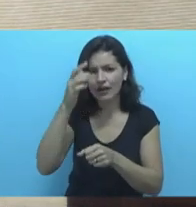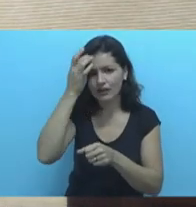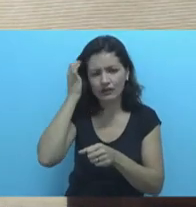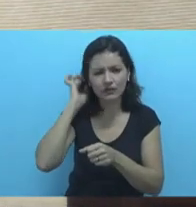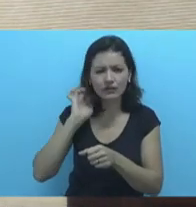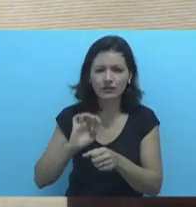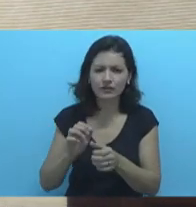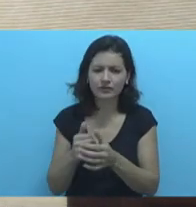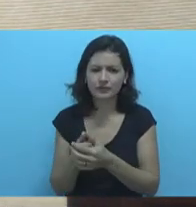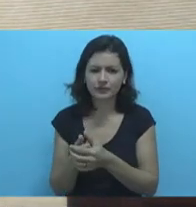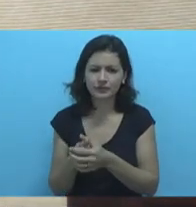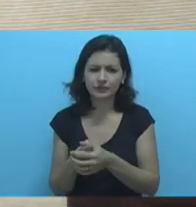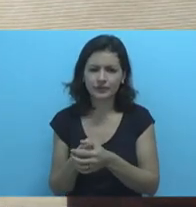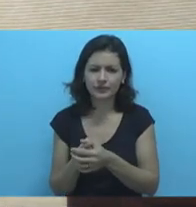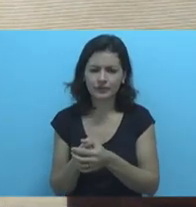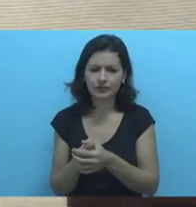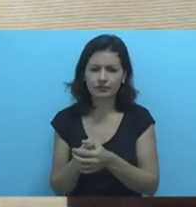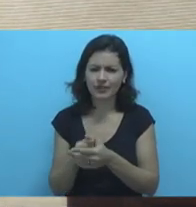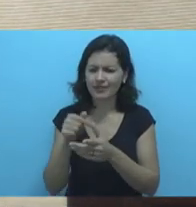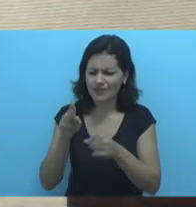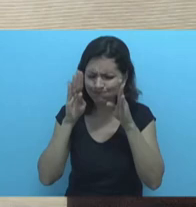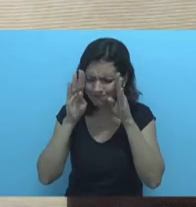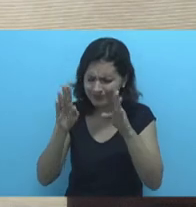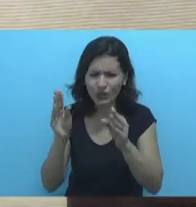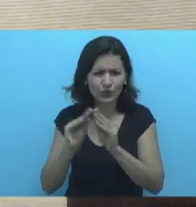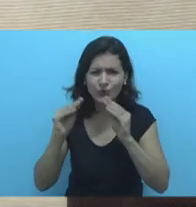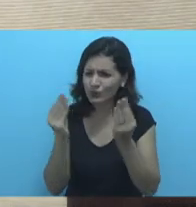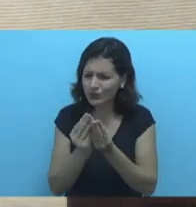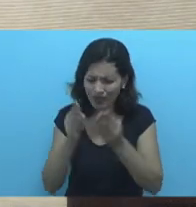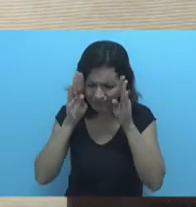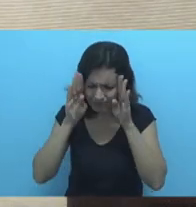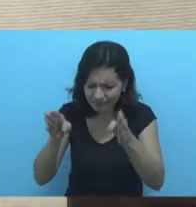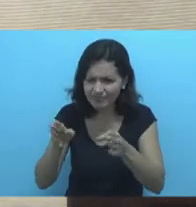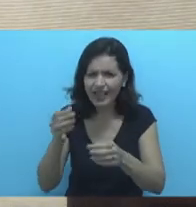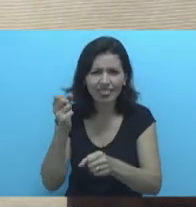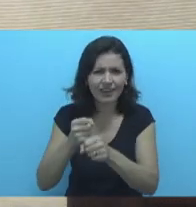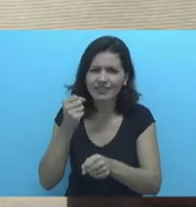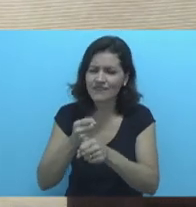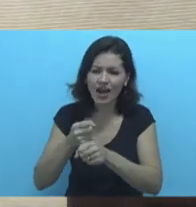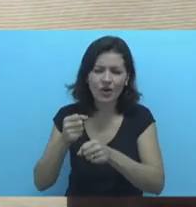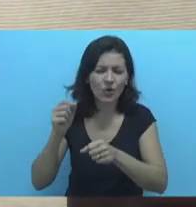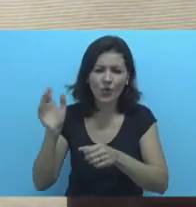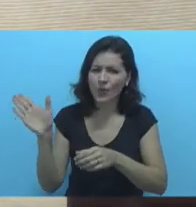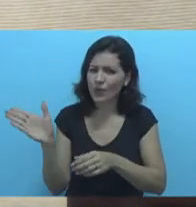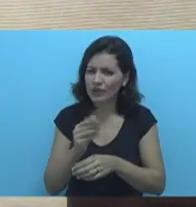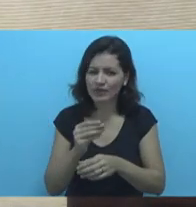de dedicación que tenía para la función pública, para sus sueños, para la política, para el rol que le tocara ejercer,